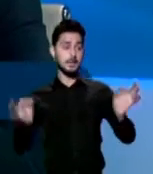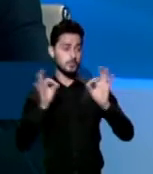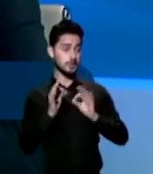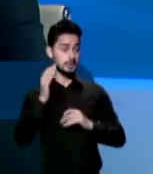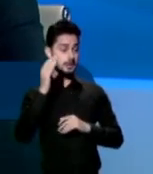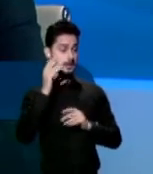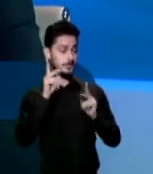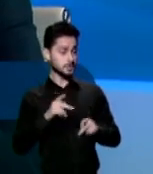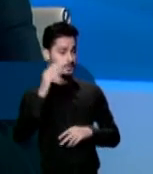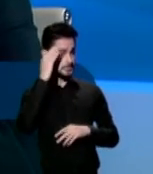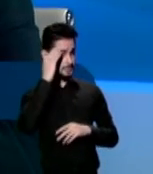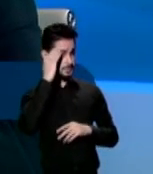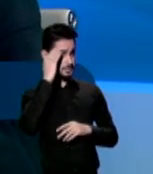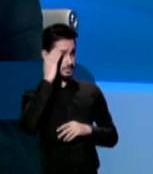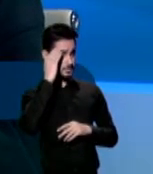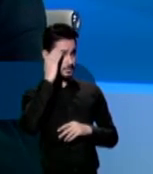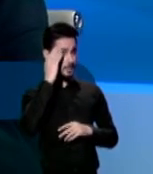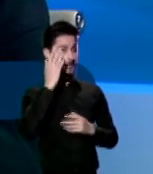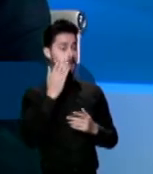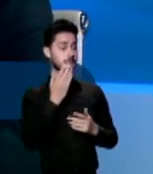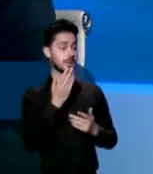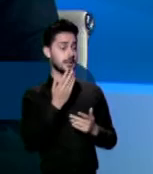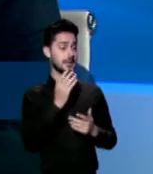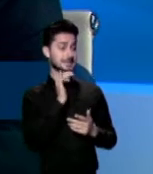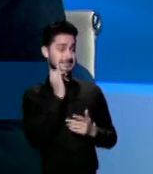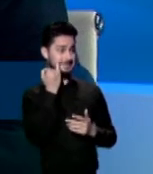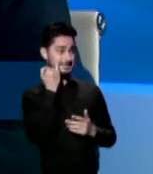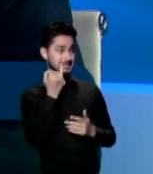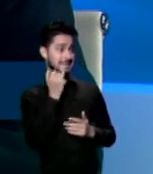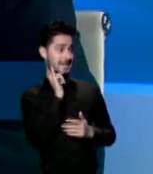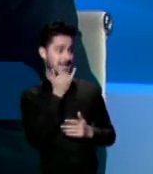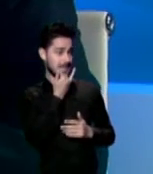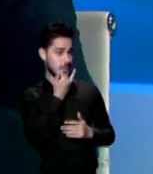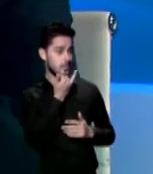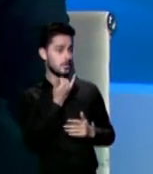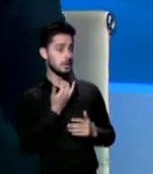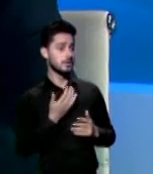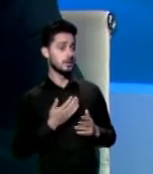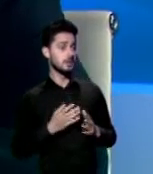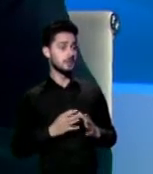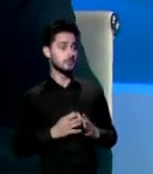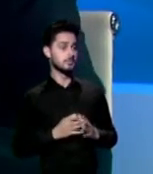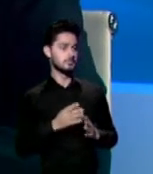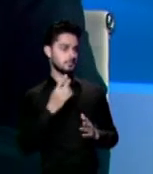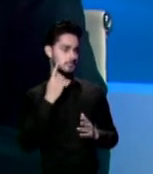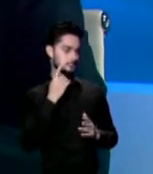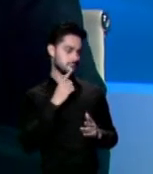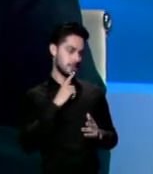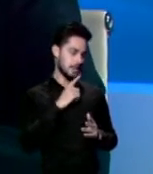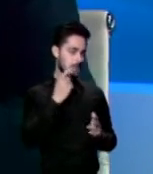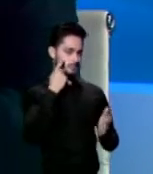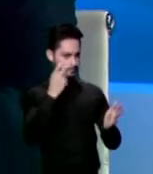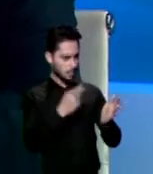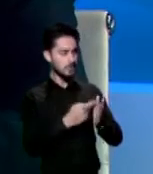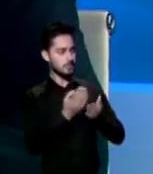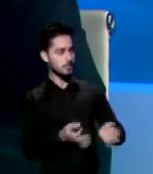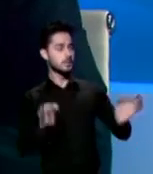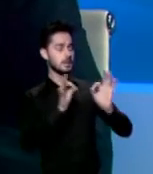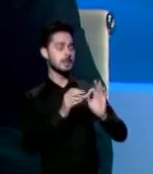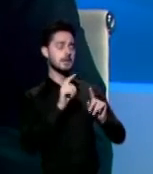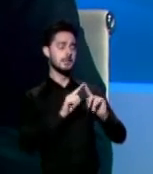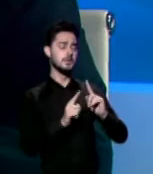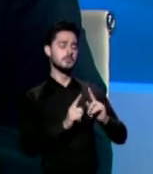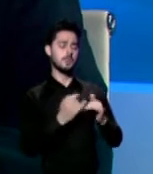sepan identificar sus errores, porque eso le puede causar mucho inconveniente en su planilla. Sí, así es. Aunque este año,